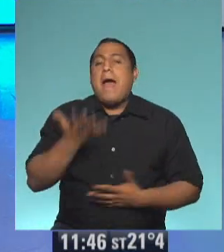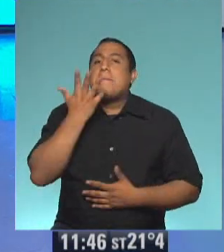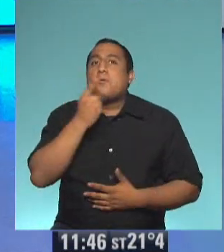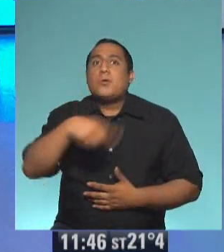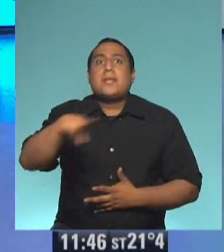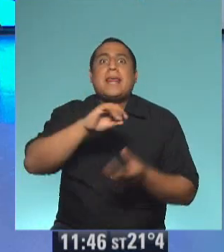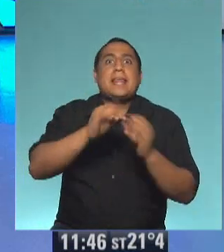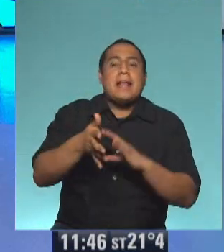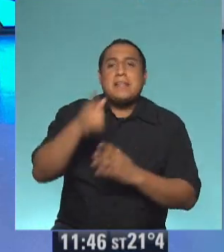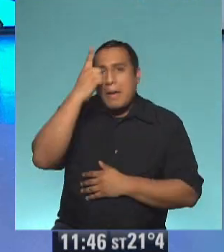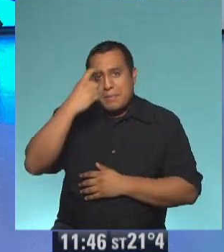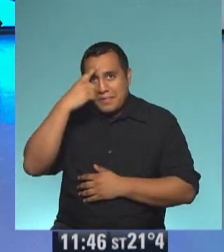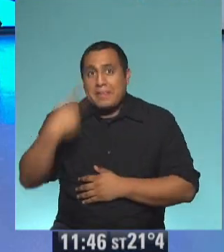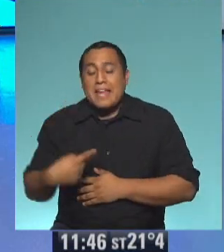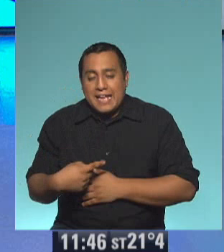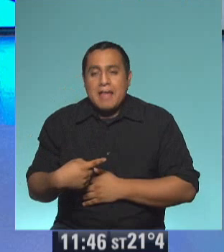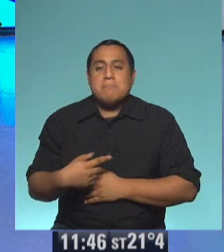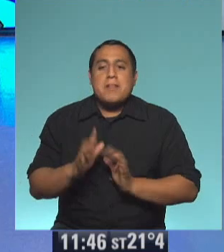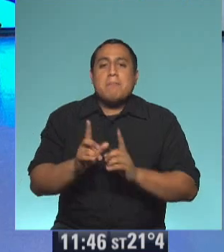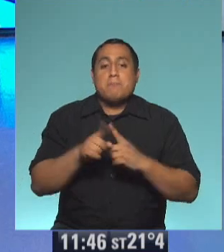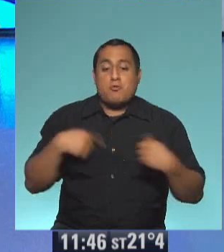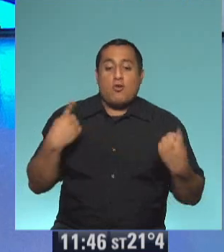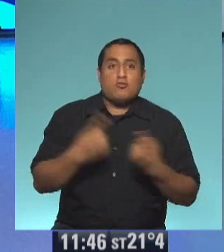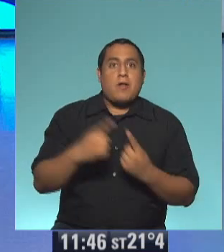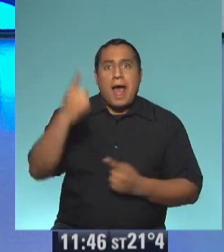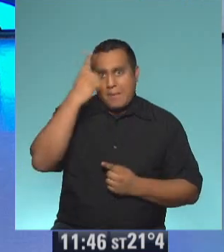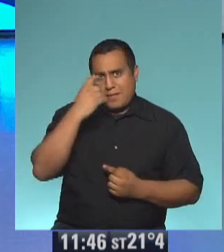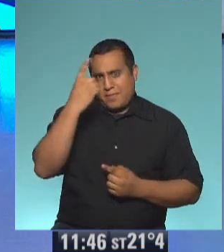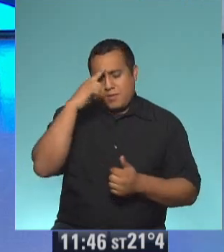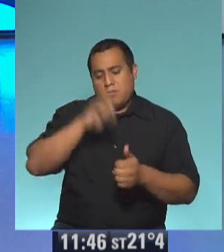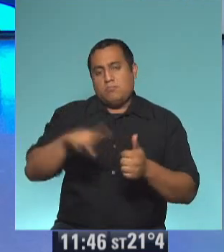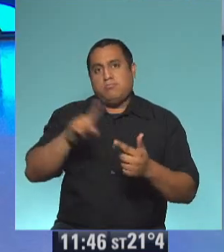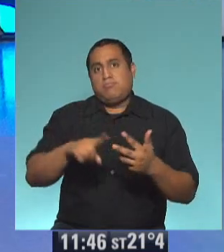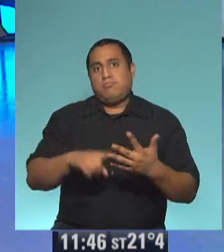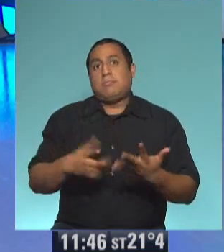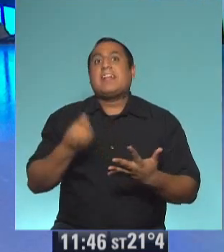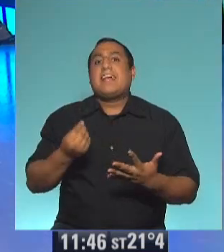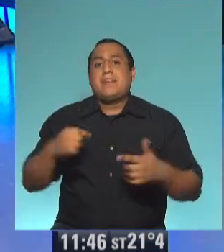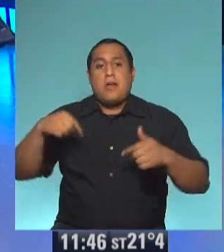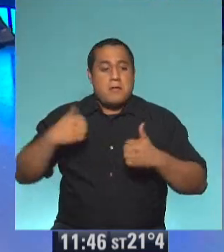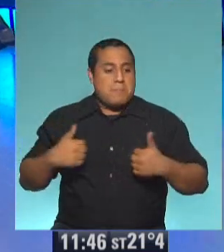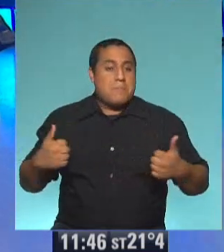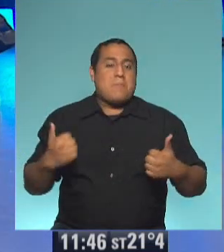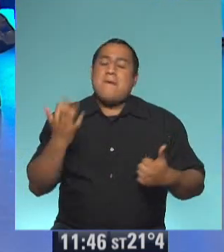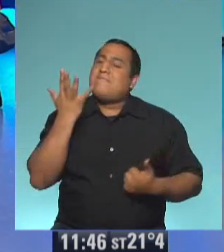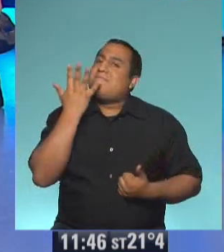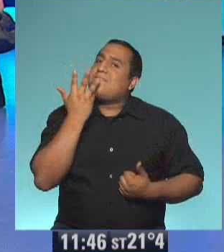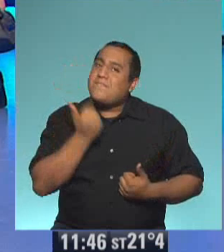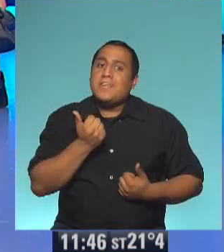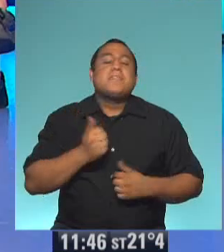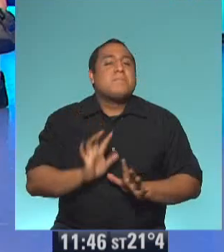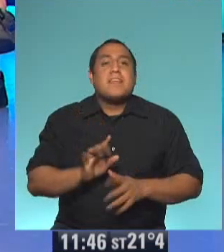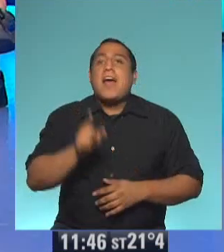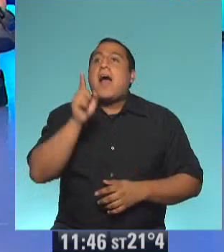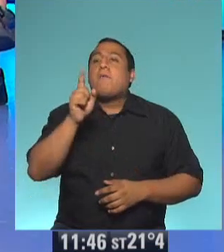estuvieron haciendo en casa, qué aprendieron este año. Nosotros aprendimos un montón de cosas, por ejemplo, que este rincón nos gusta mucho. Ay, sí, yo quiero saber,